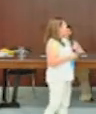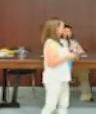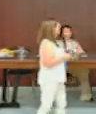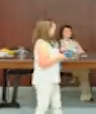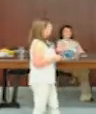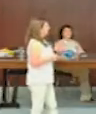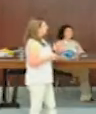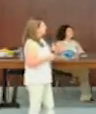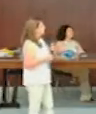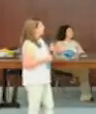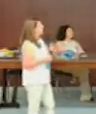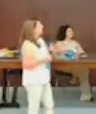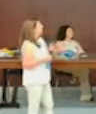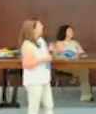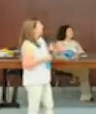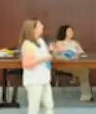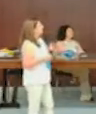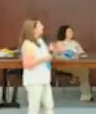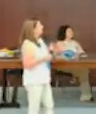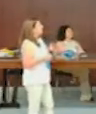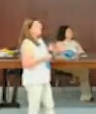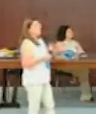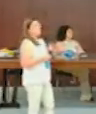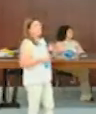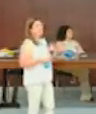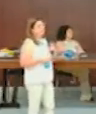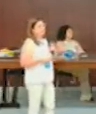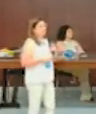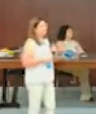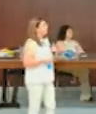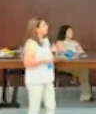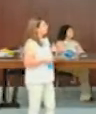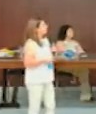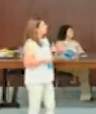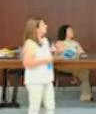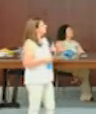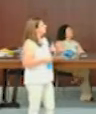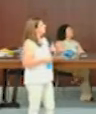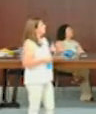la sociedad, la razón y la relación se considera inhumano.